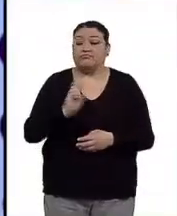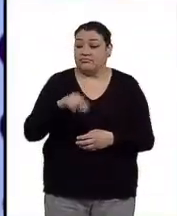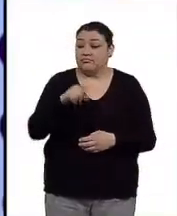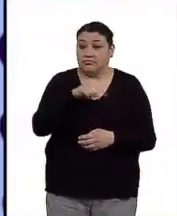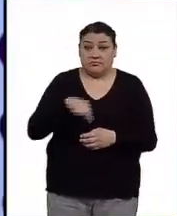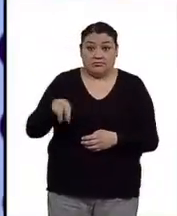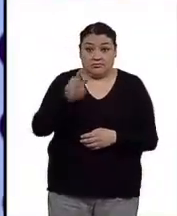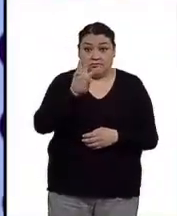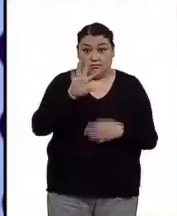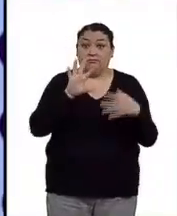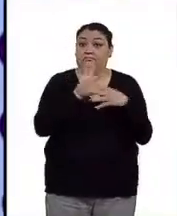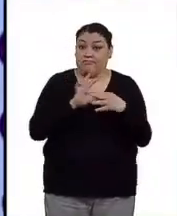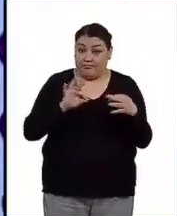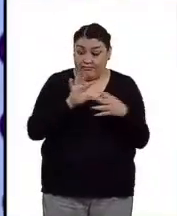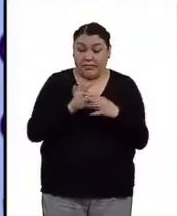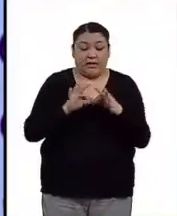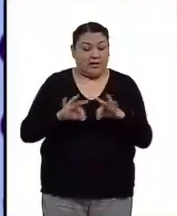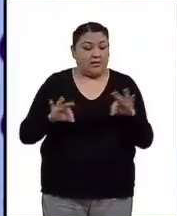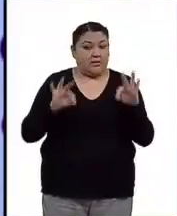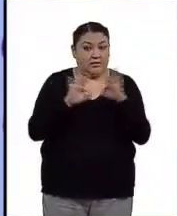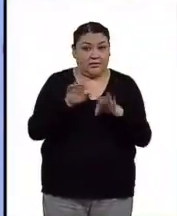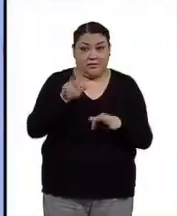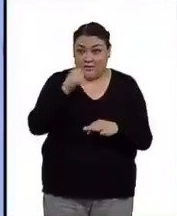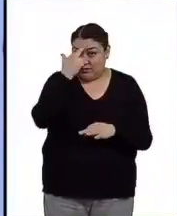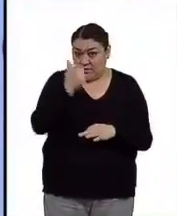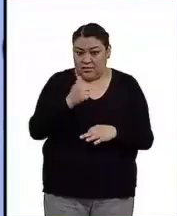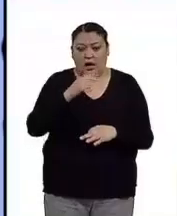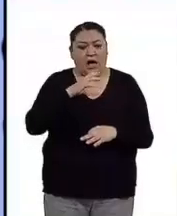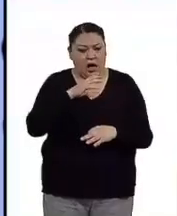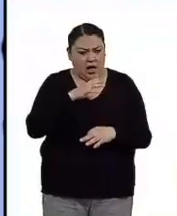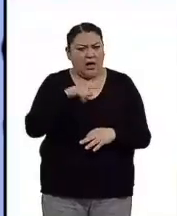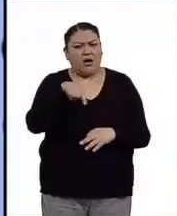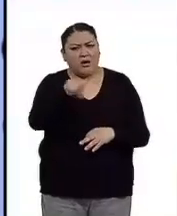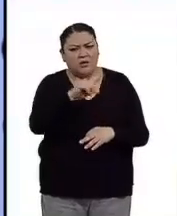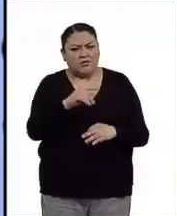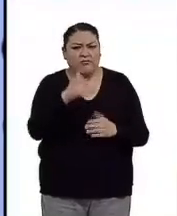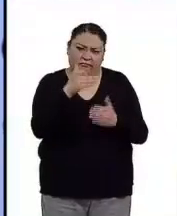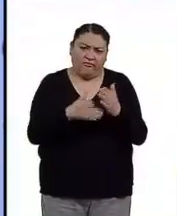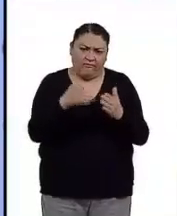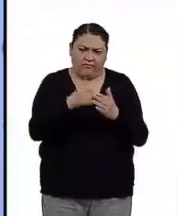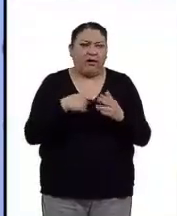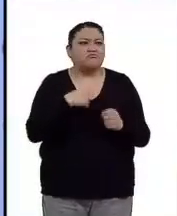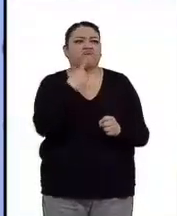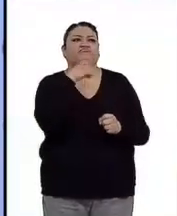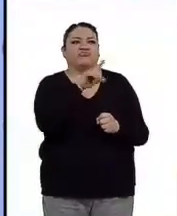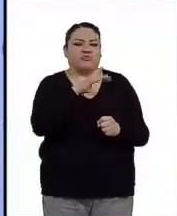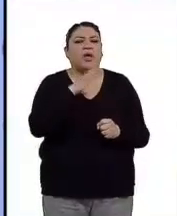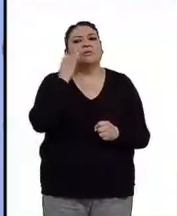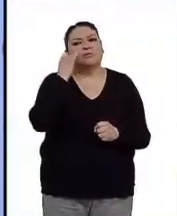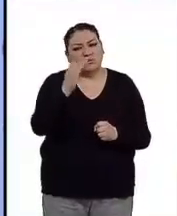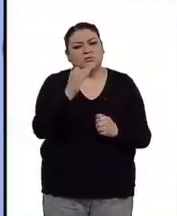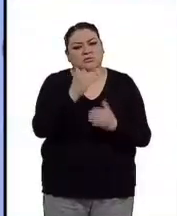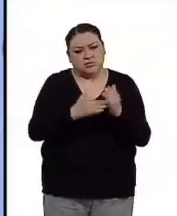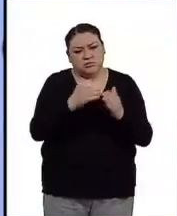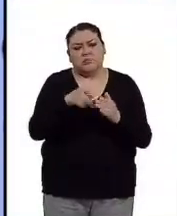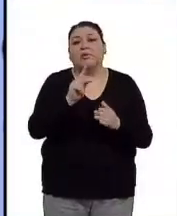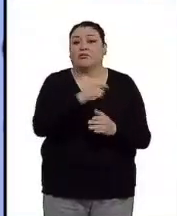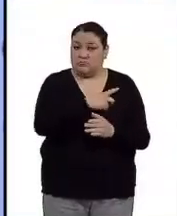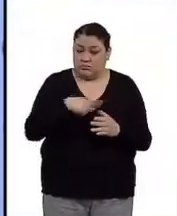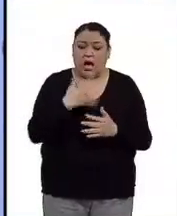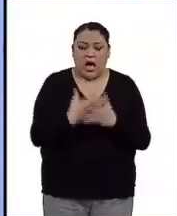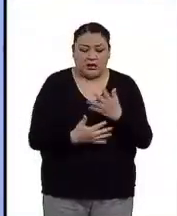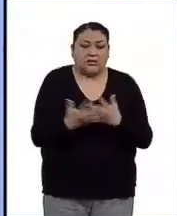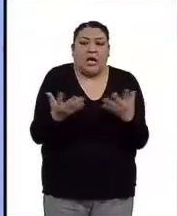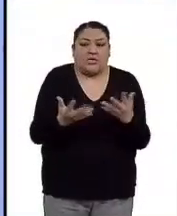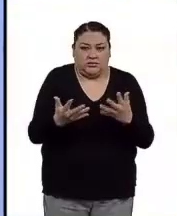la mesa algo muy importante, que justo los recursos que tenemos tienen deficiencias, pero al mismo tiempo sí los tenemos que agotar precisamente porque si